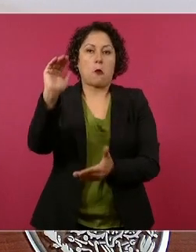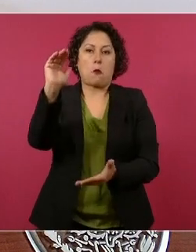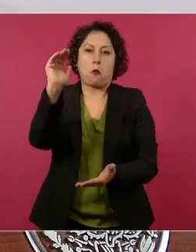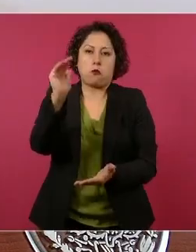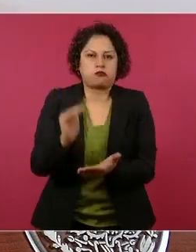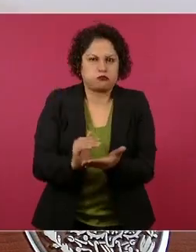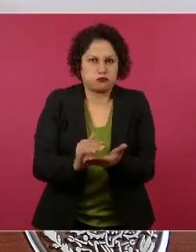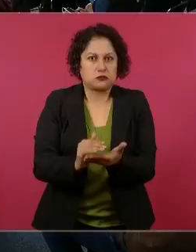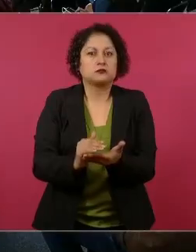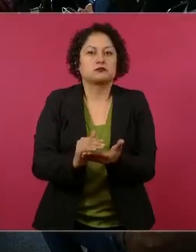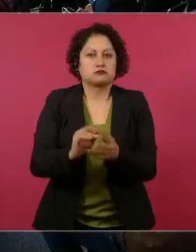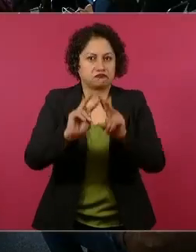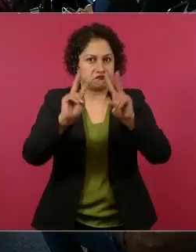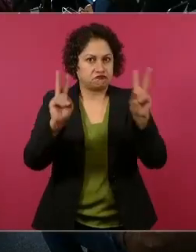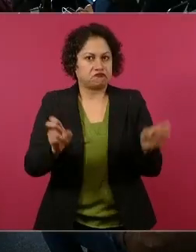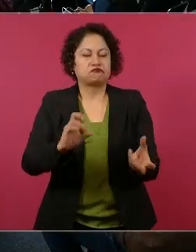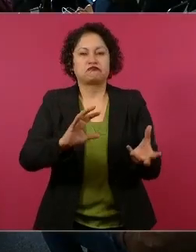¿No tienes ahí